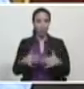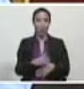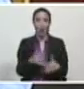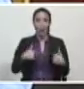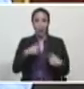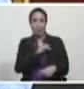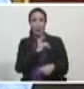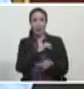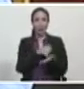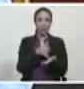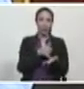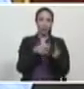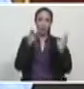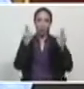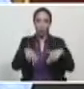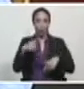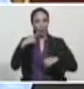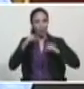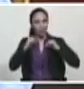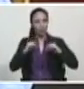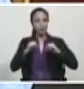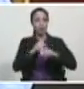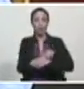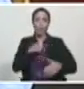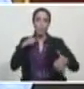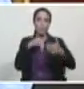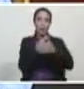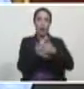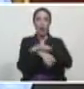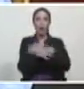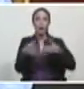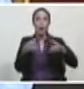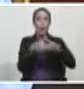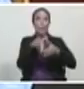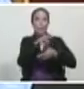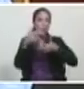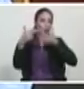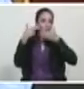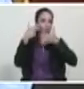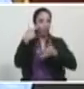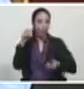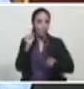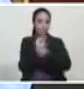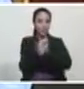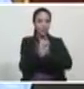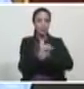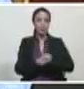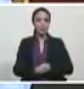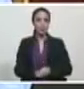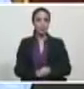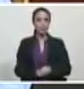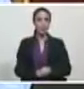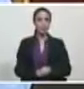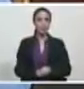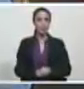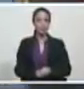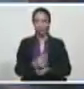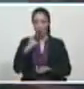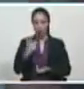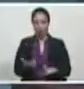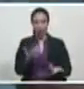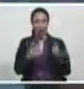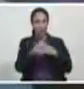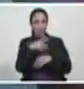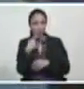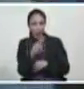el pulso para combatir a los grupos terroristas, para llevarlos a la cárcel. Eso no es